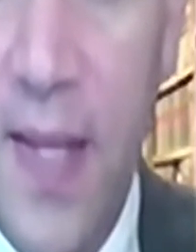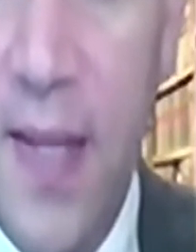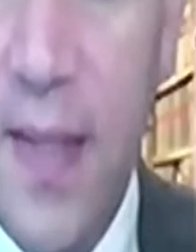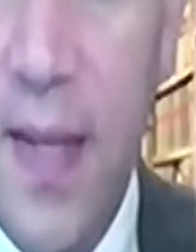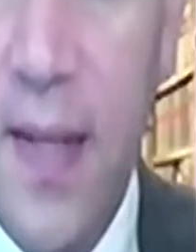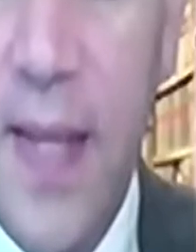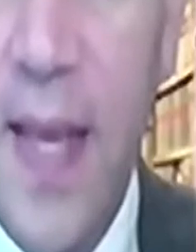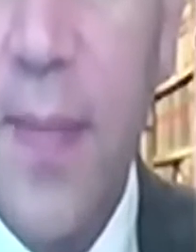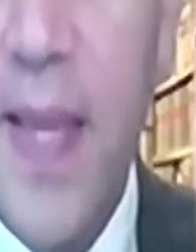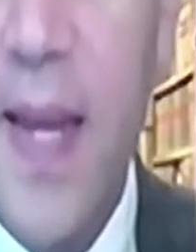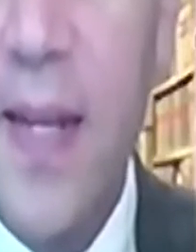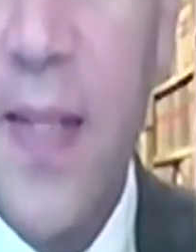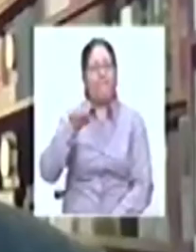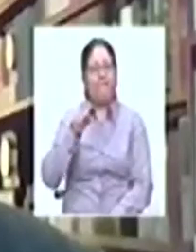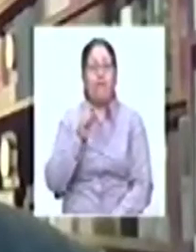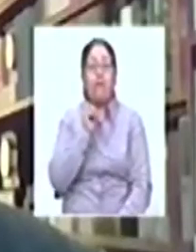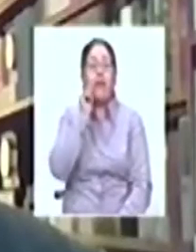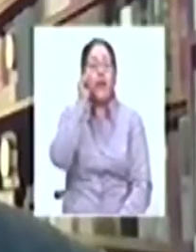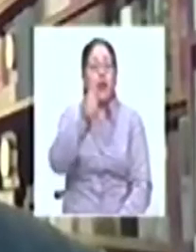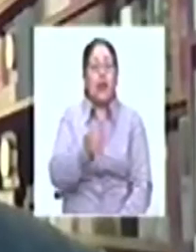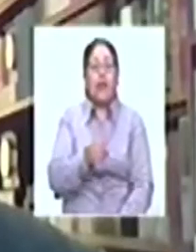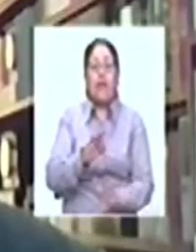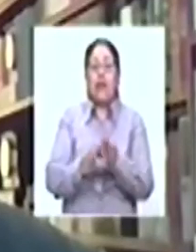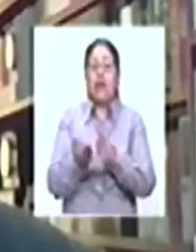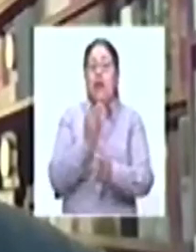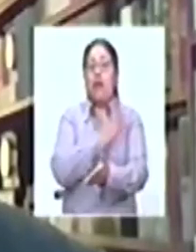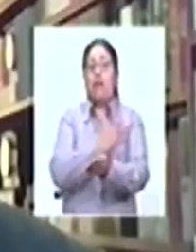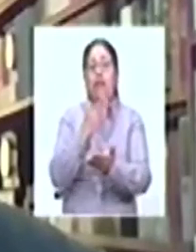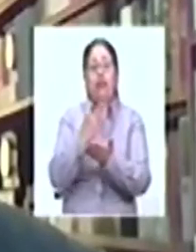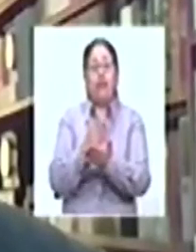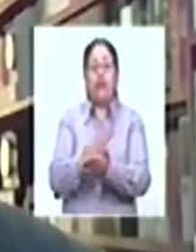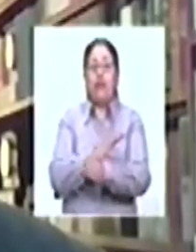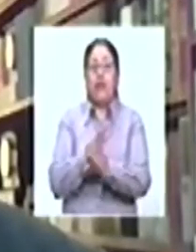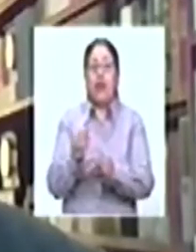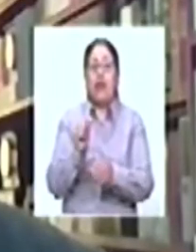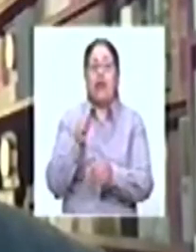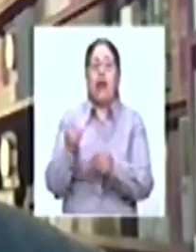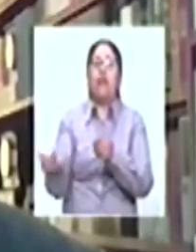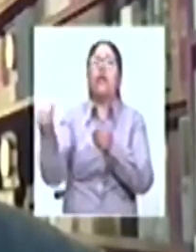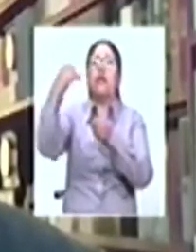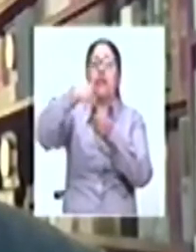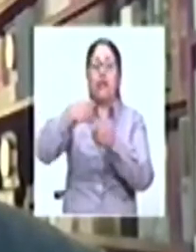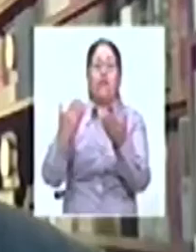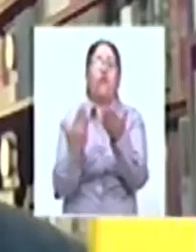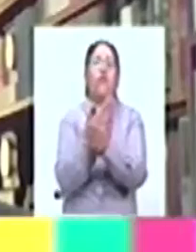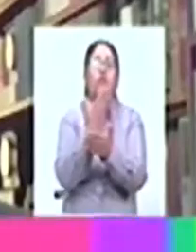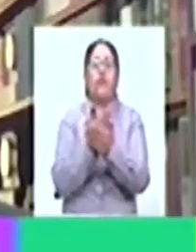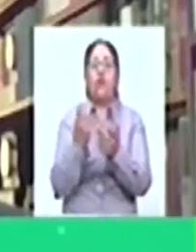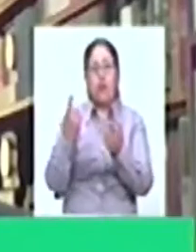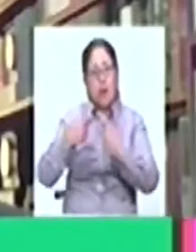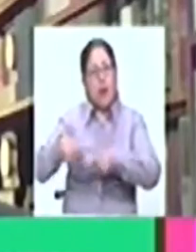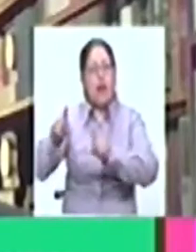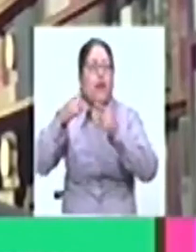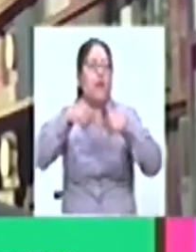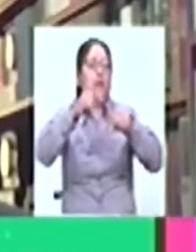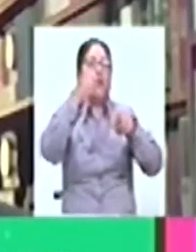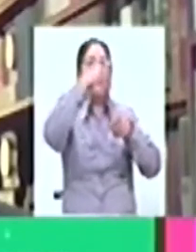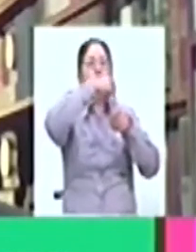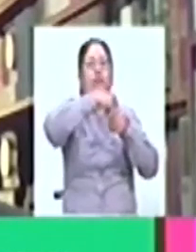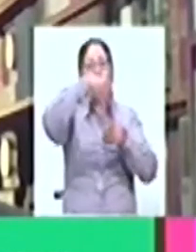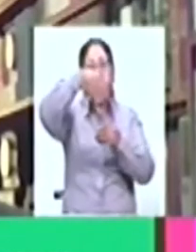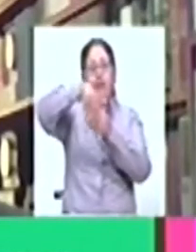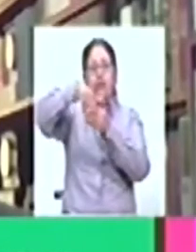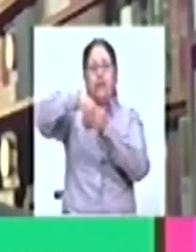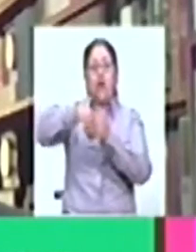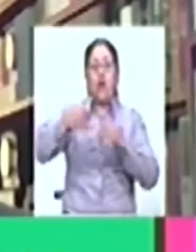así es el día de mañana es el último día para el empadronamiento de los ciudadanos deben acudir a registrarse los jóvenes que